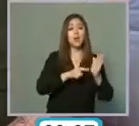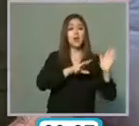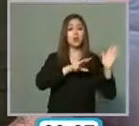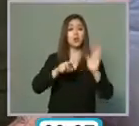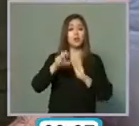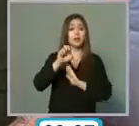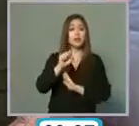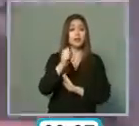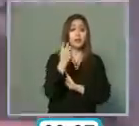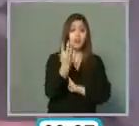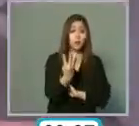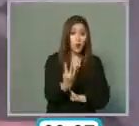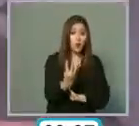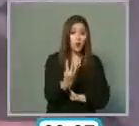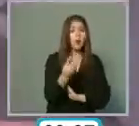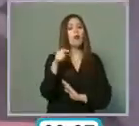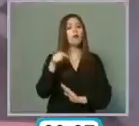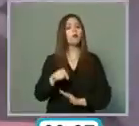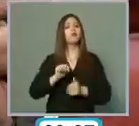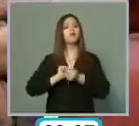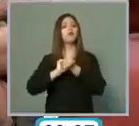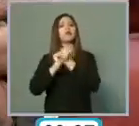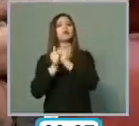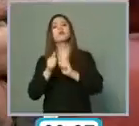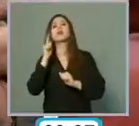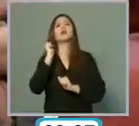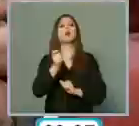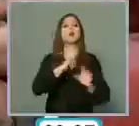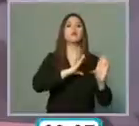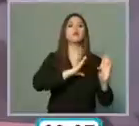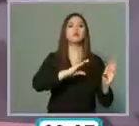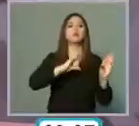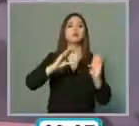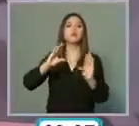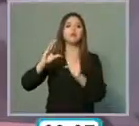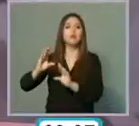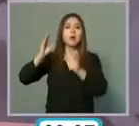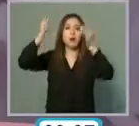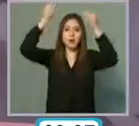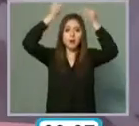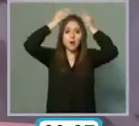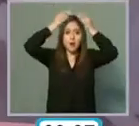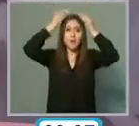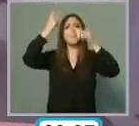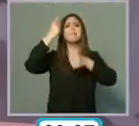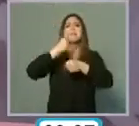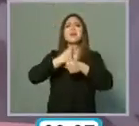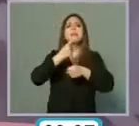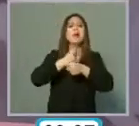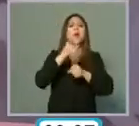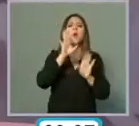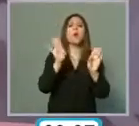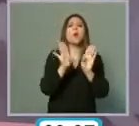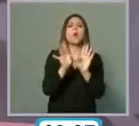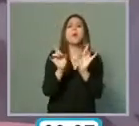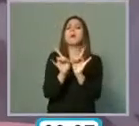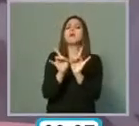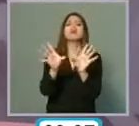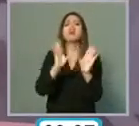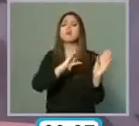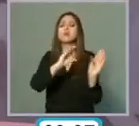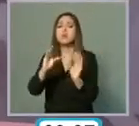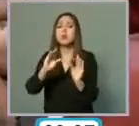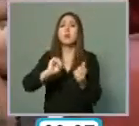1864 empezó a adiestrar enfermeras en un principio de una manera empírica, pero ya para principios del